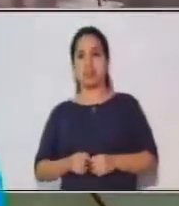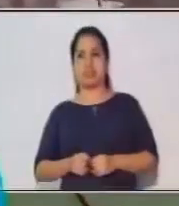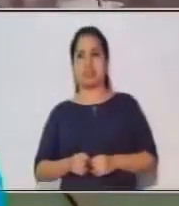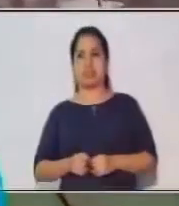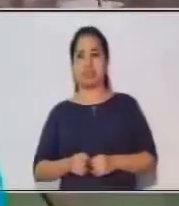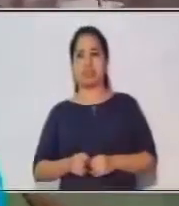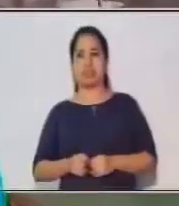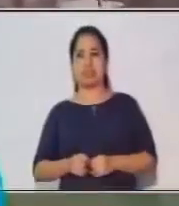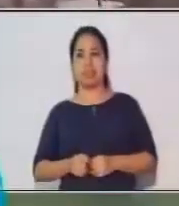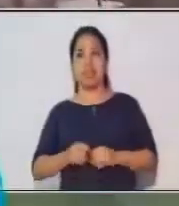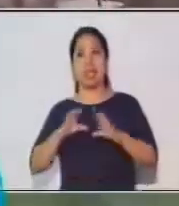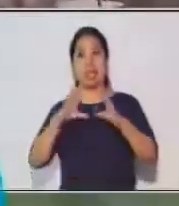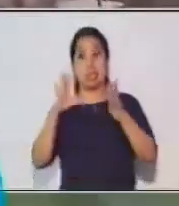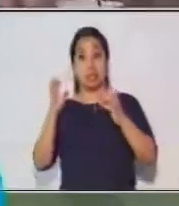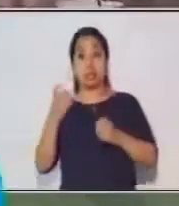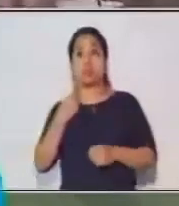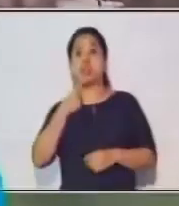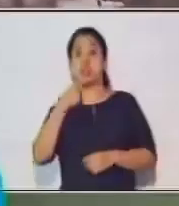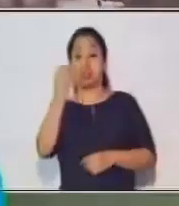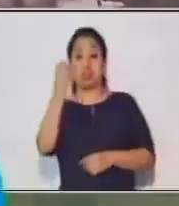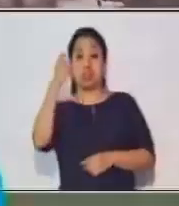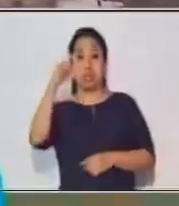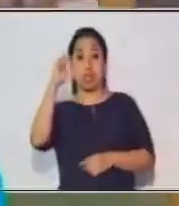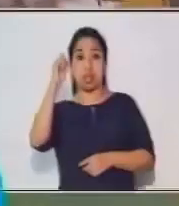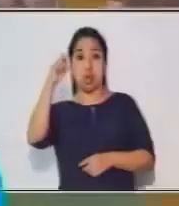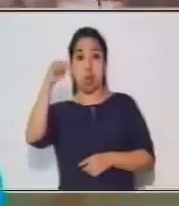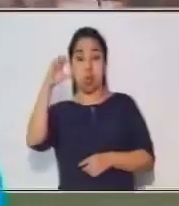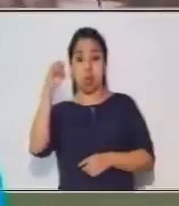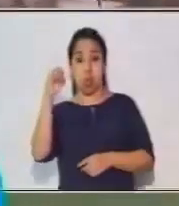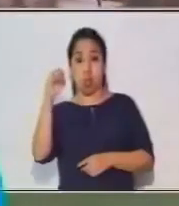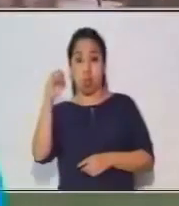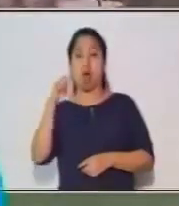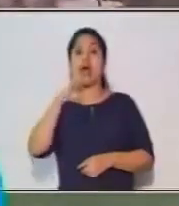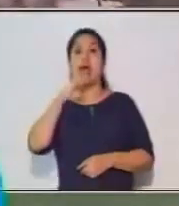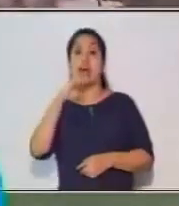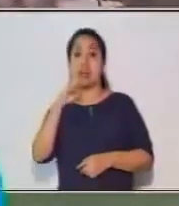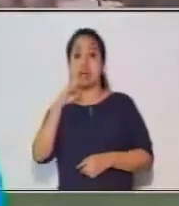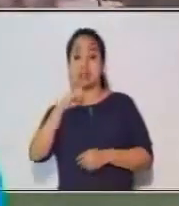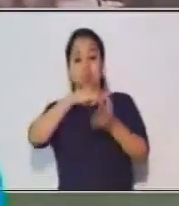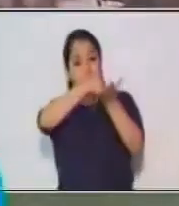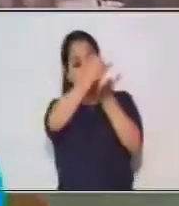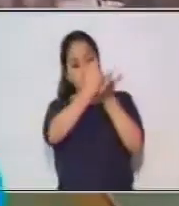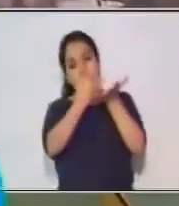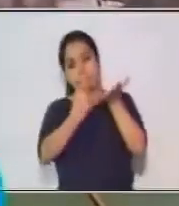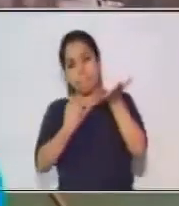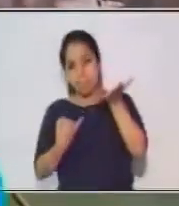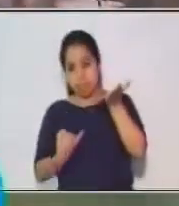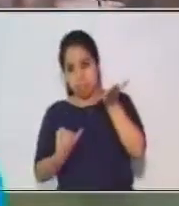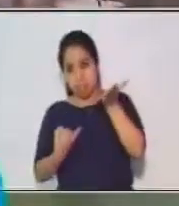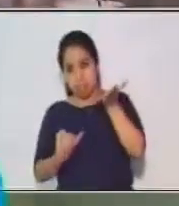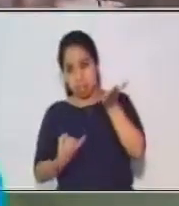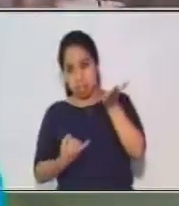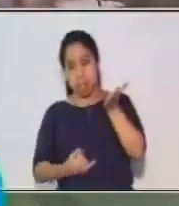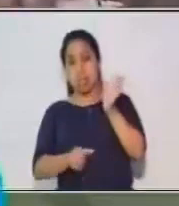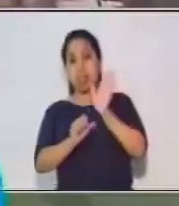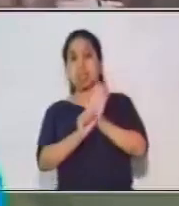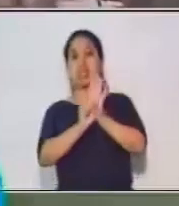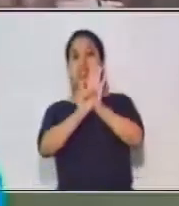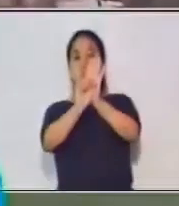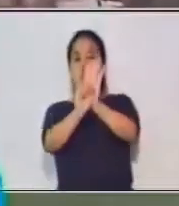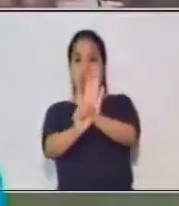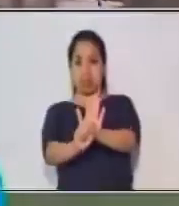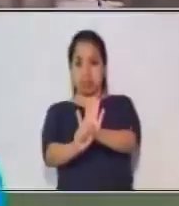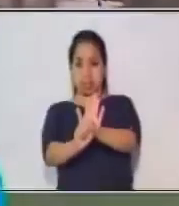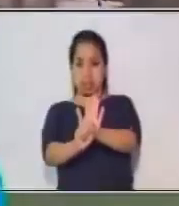Entonces, decimos que un ícono es una imagen que representa a un objeto